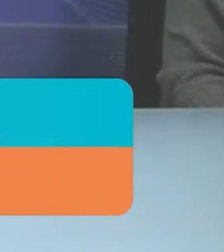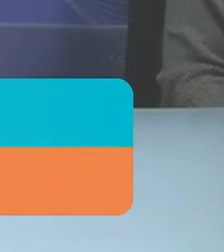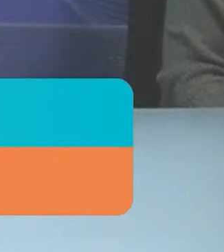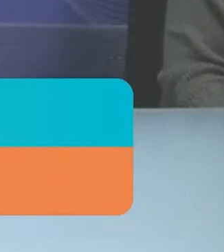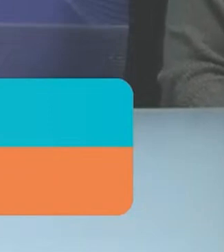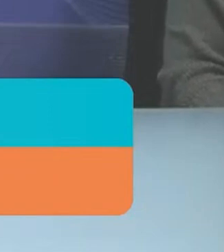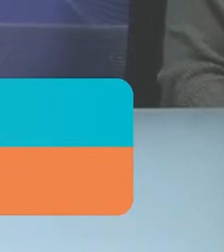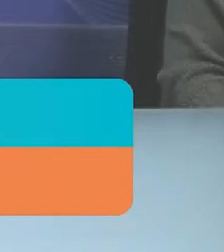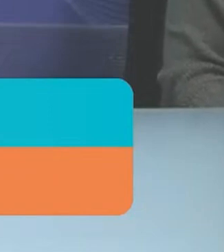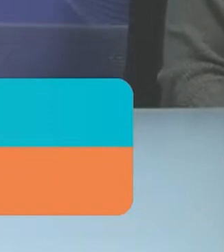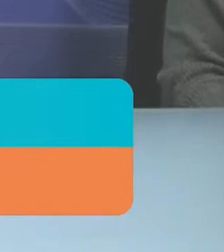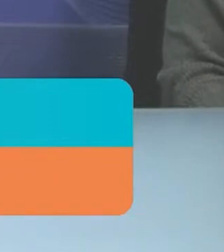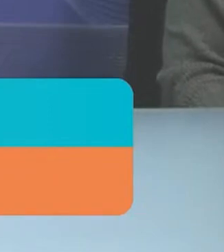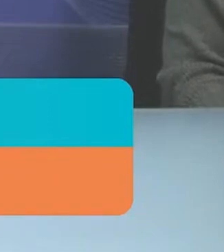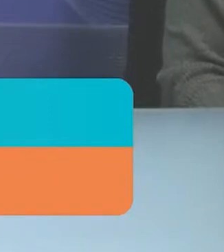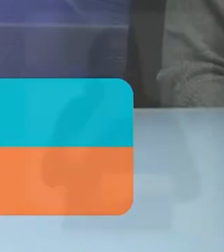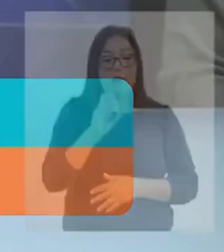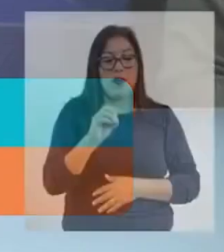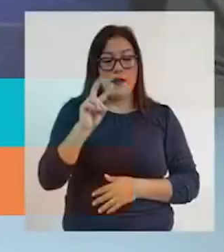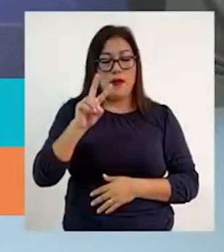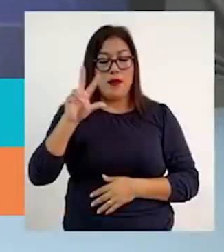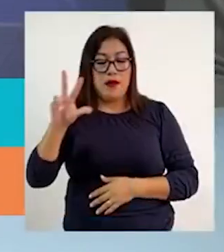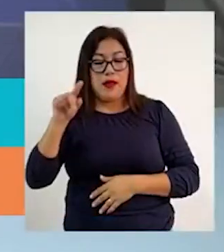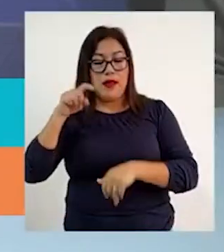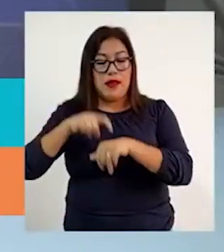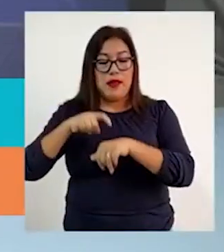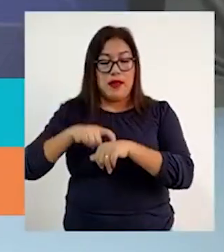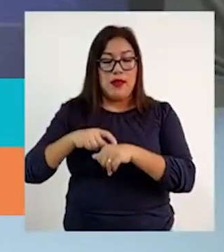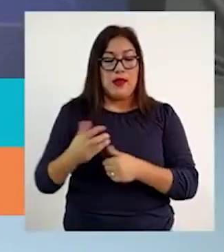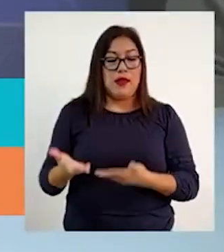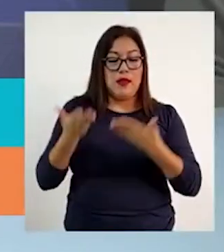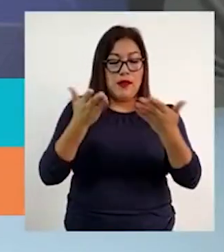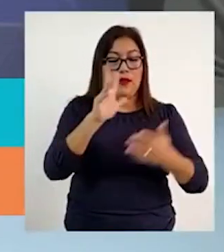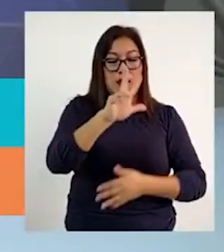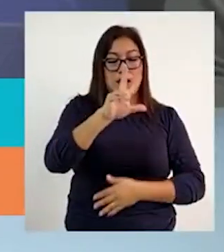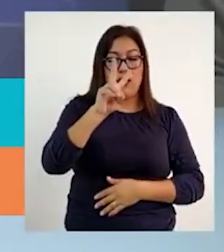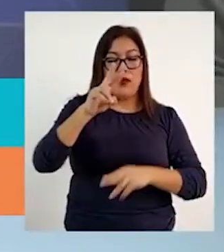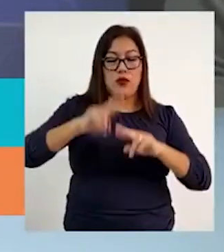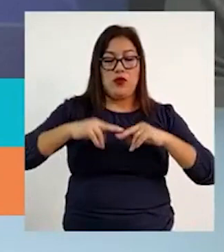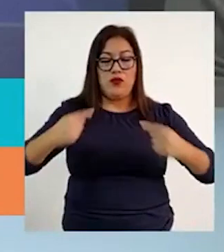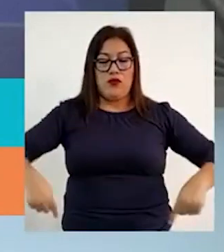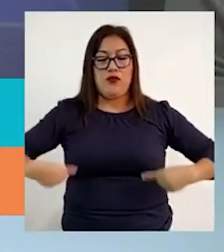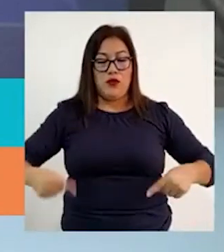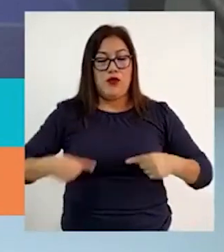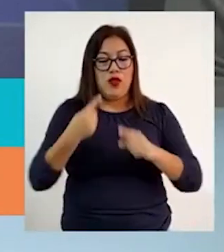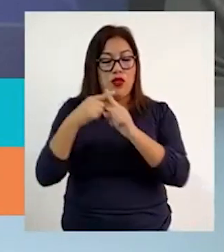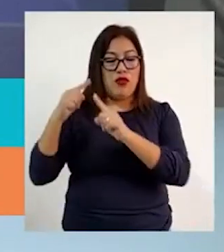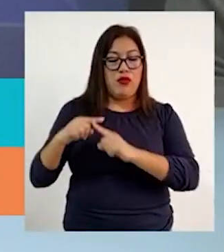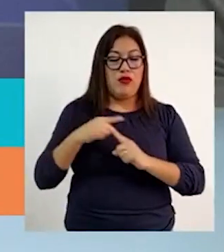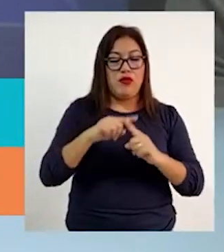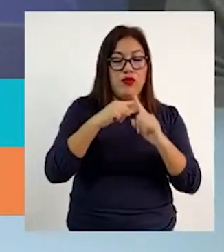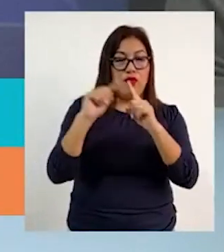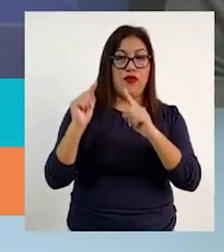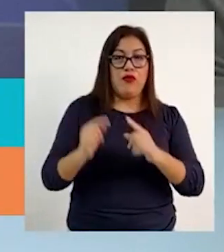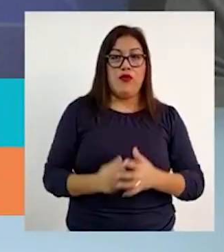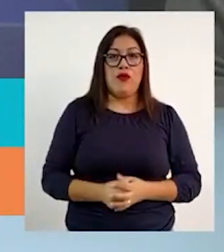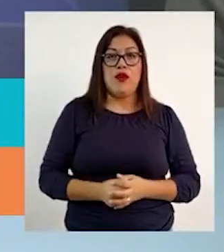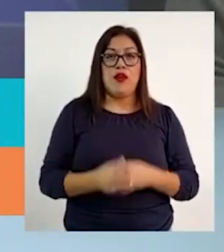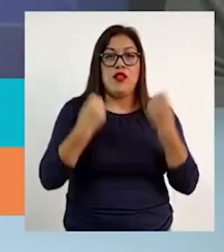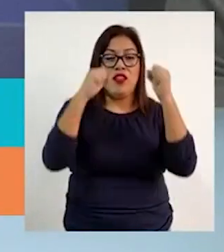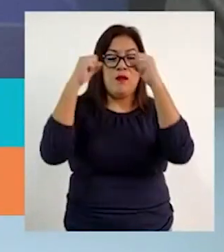el 2023, pudimos llevar 32 paradeportistas de diferentes